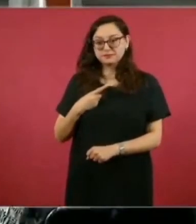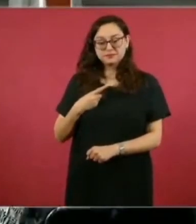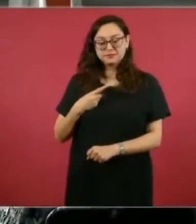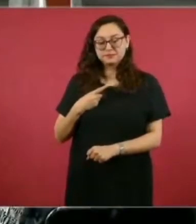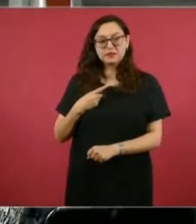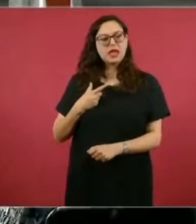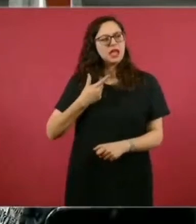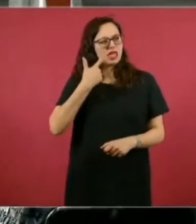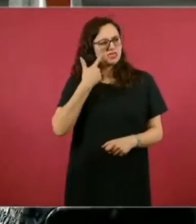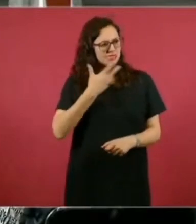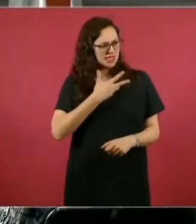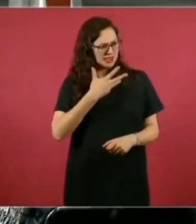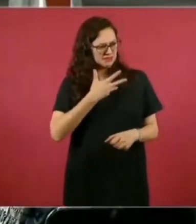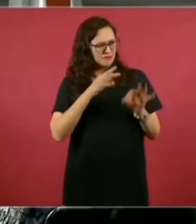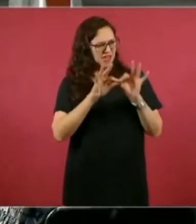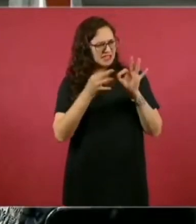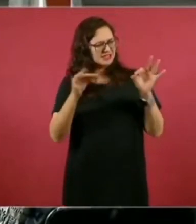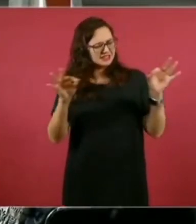A ver si está.